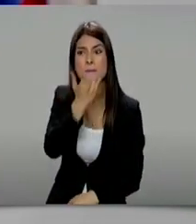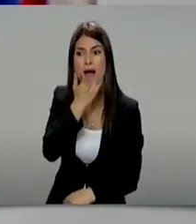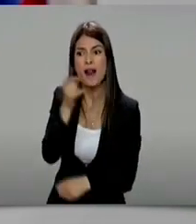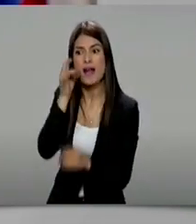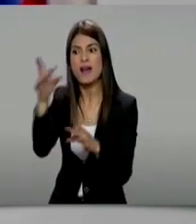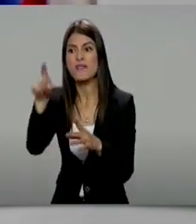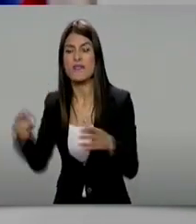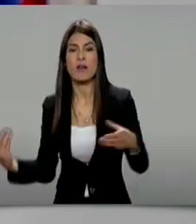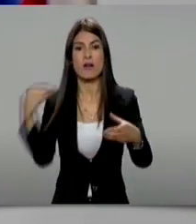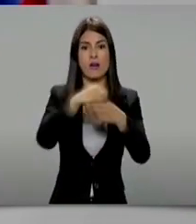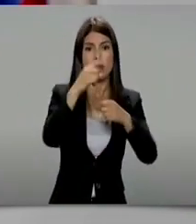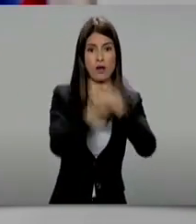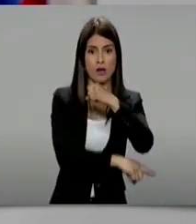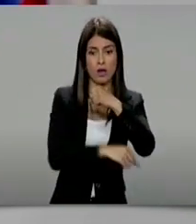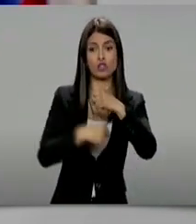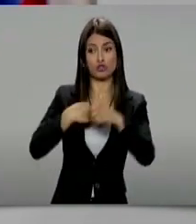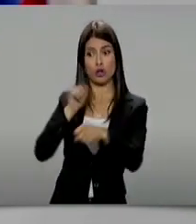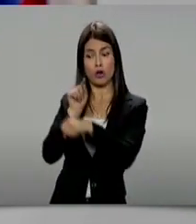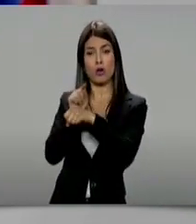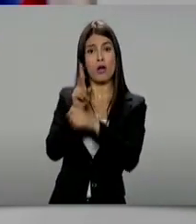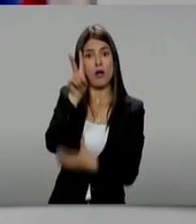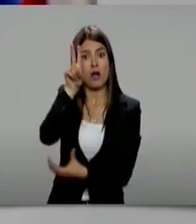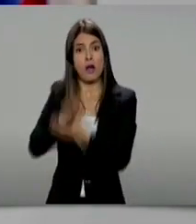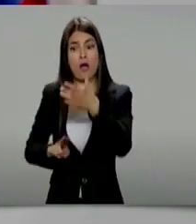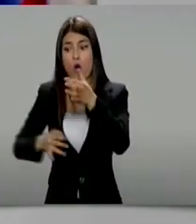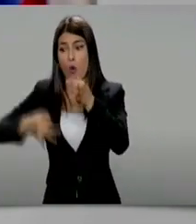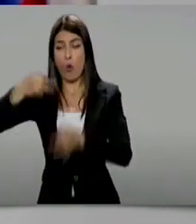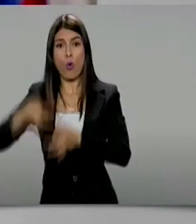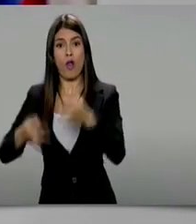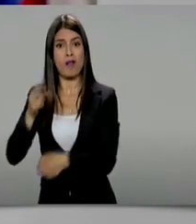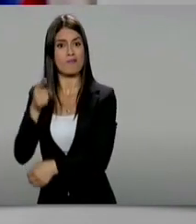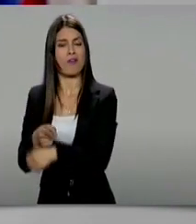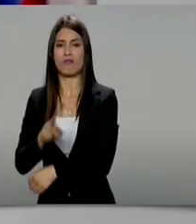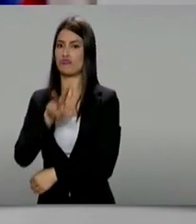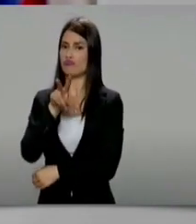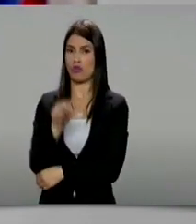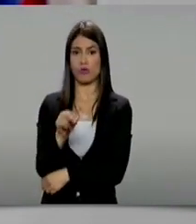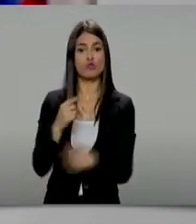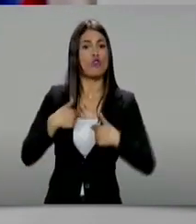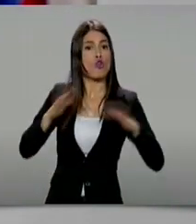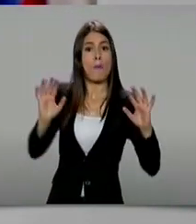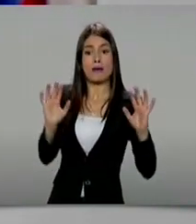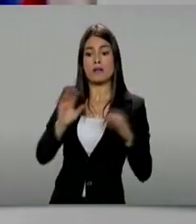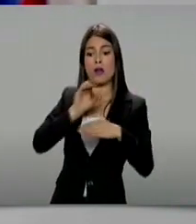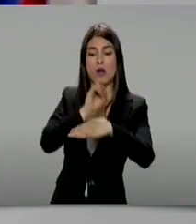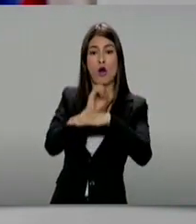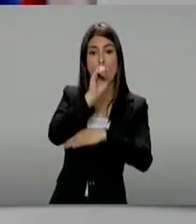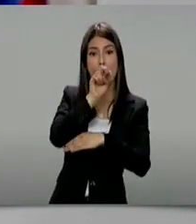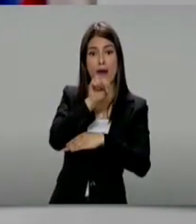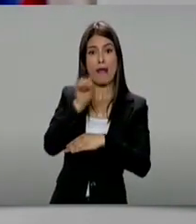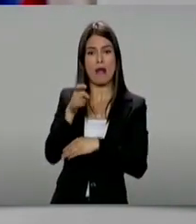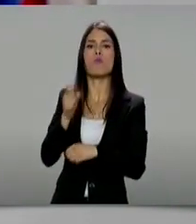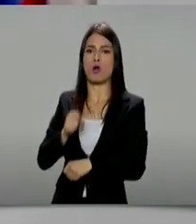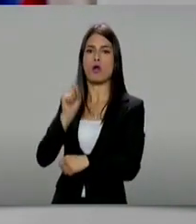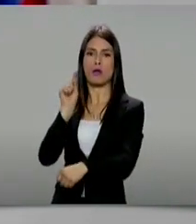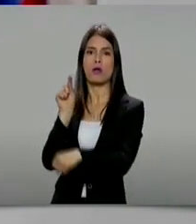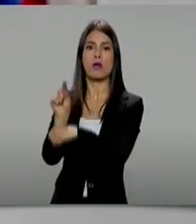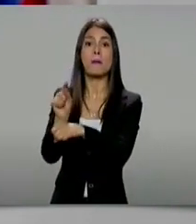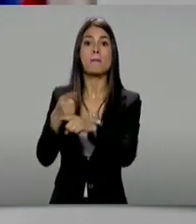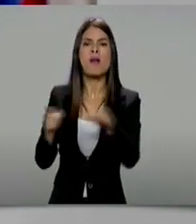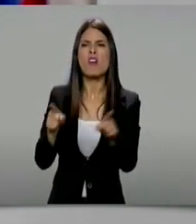y contrastada por los jueces y magistrados del tribunal otro tema que exigieron muchos de los del